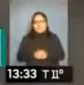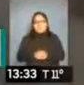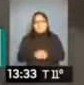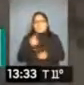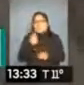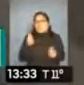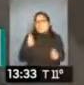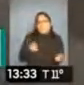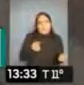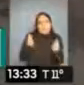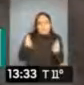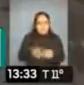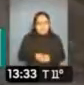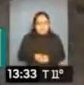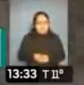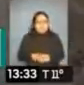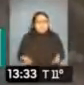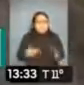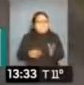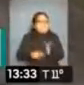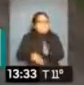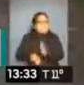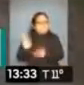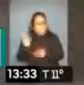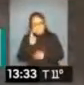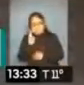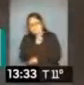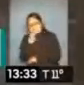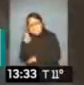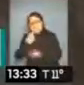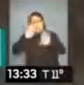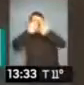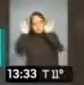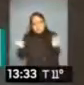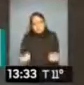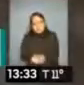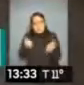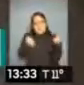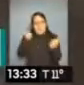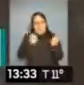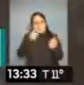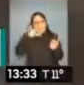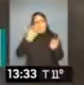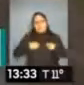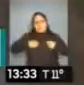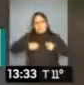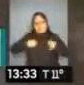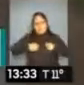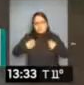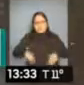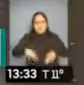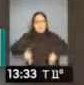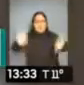compra? Lo principal que uno ve son las cubiertas, y después compran ropa de